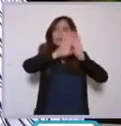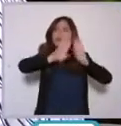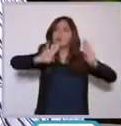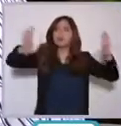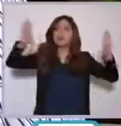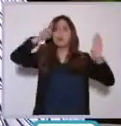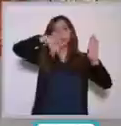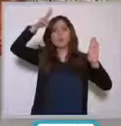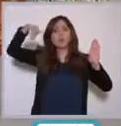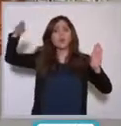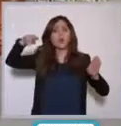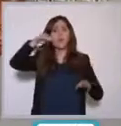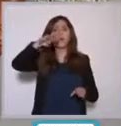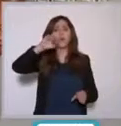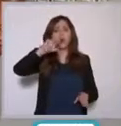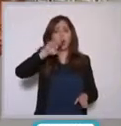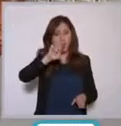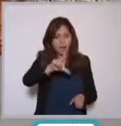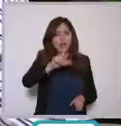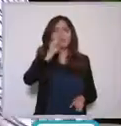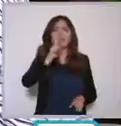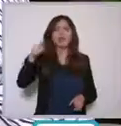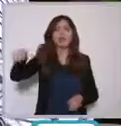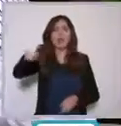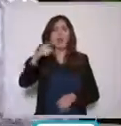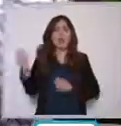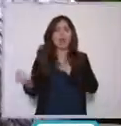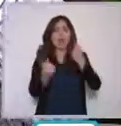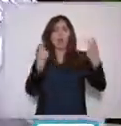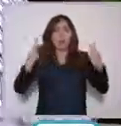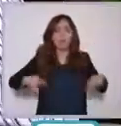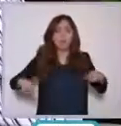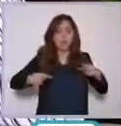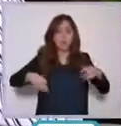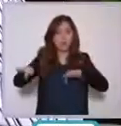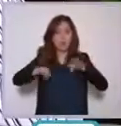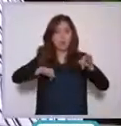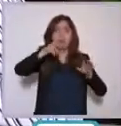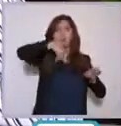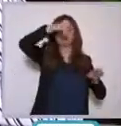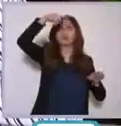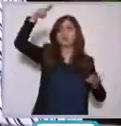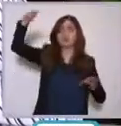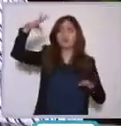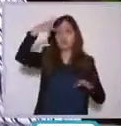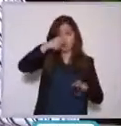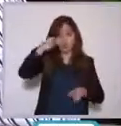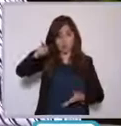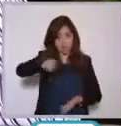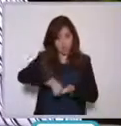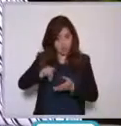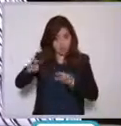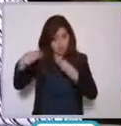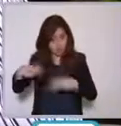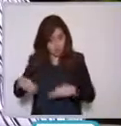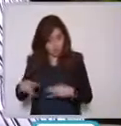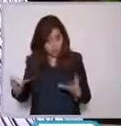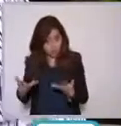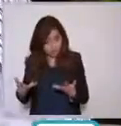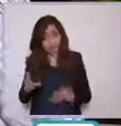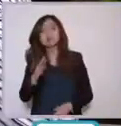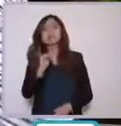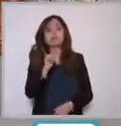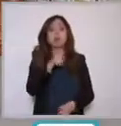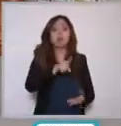trata? Sí, bueno, el mural es de varias personas que trabajan ahí, o sea, se ve fantástico. O sea, los mismos locatarios Así participaron en esto.